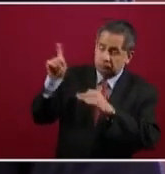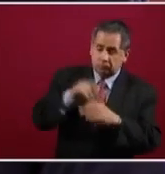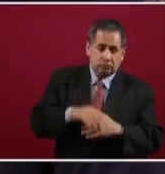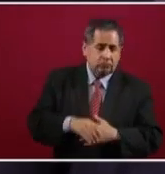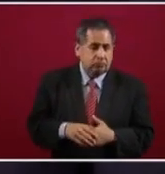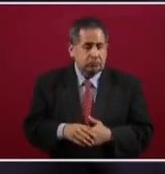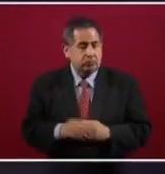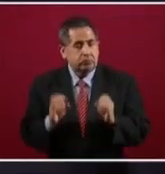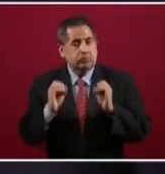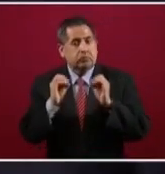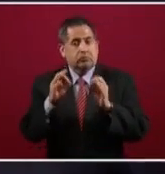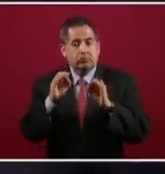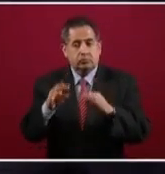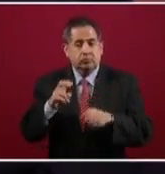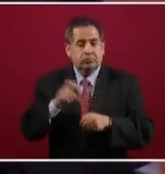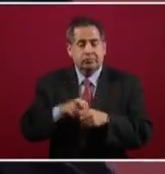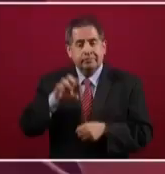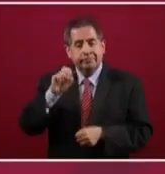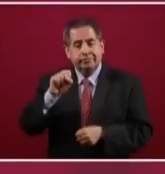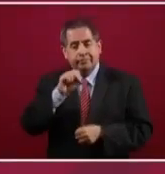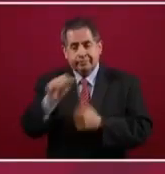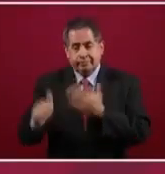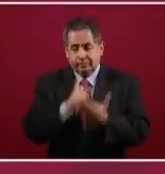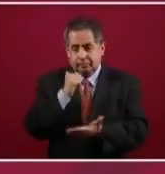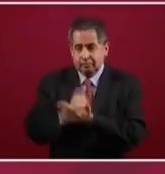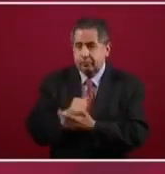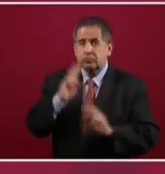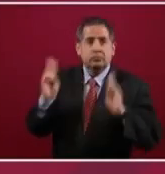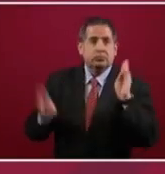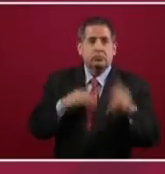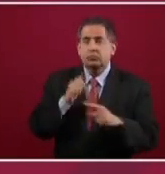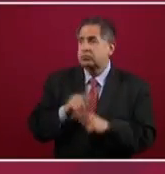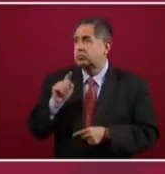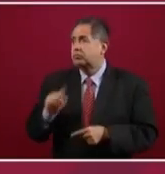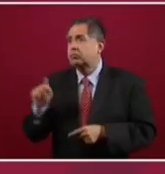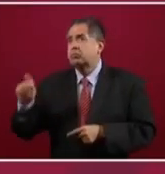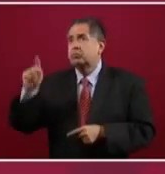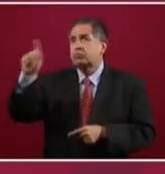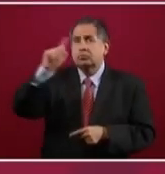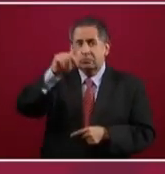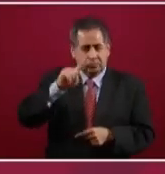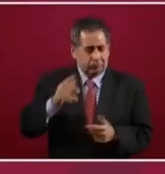tenían oficinas en 60 ciudades del mundo.